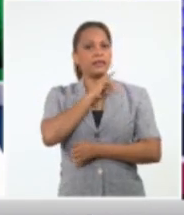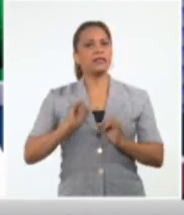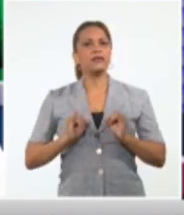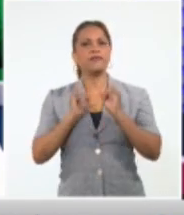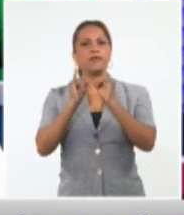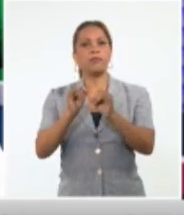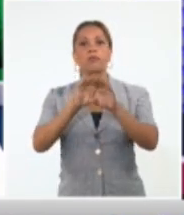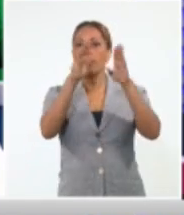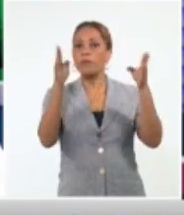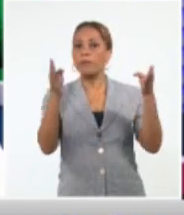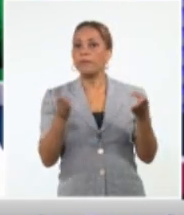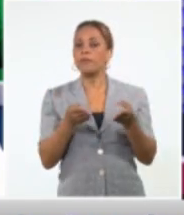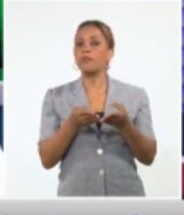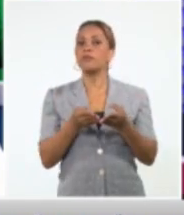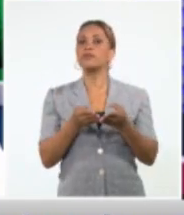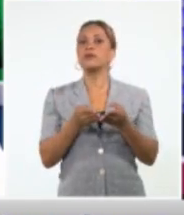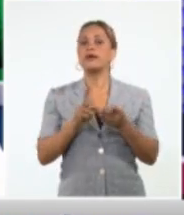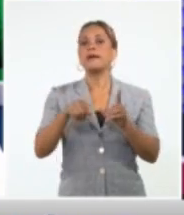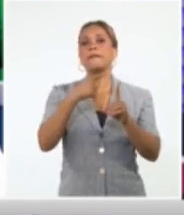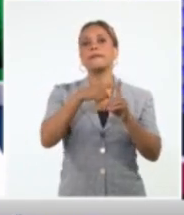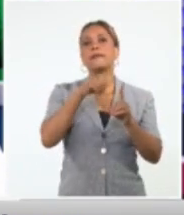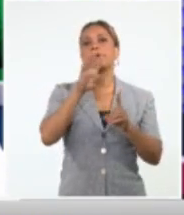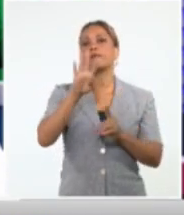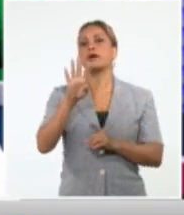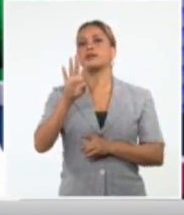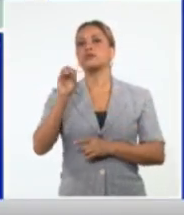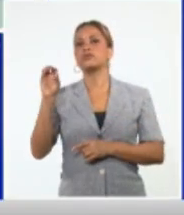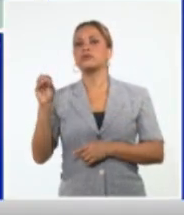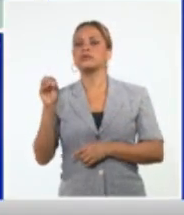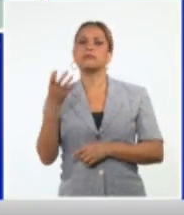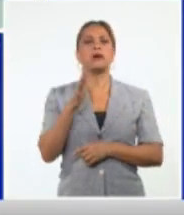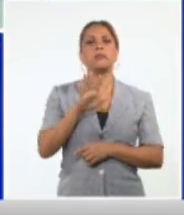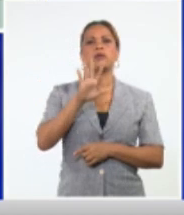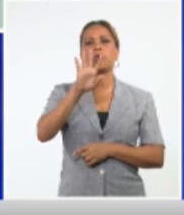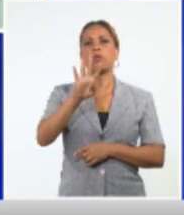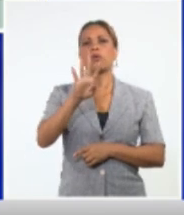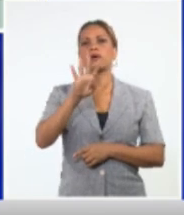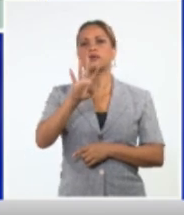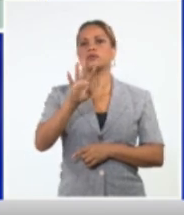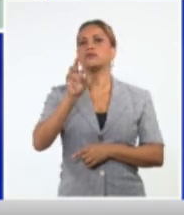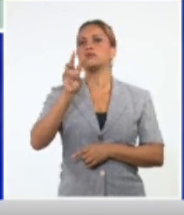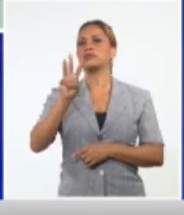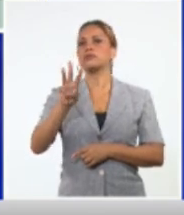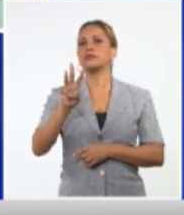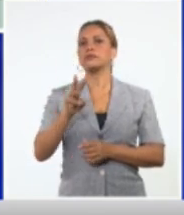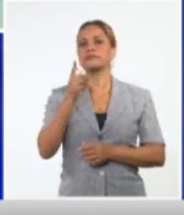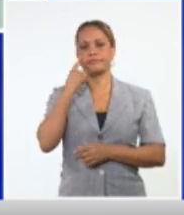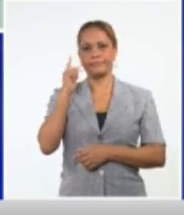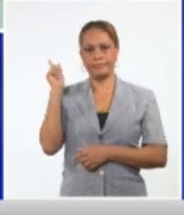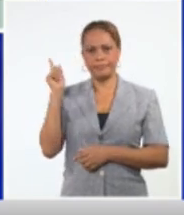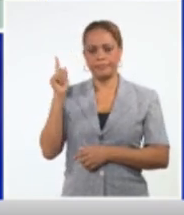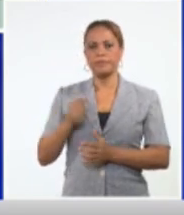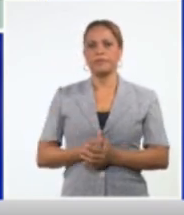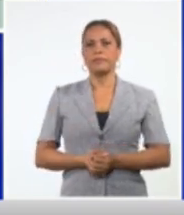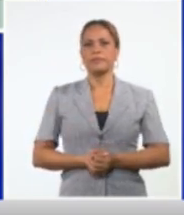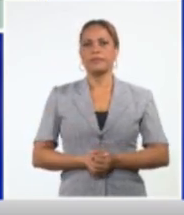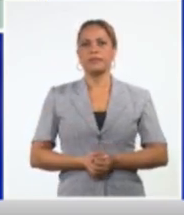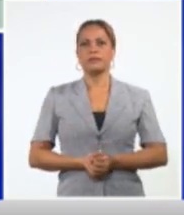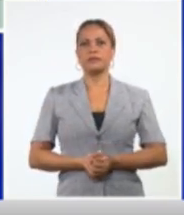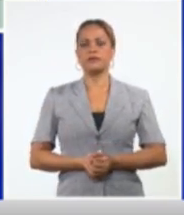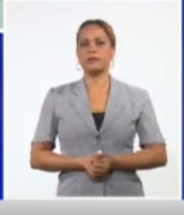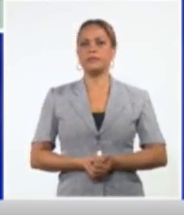el mundo, más de 400, casi 430, ahí lo tienen. Y